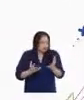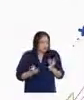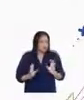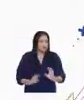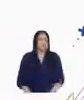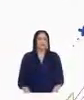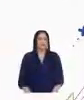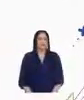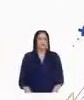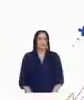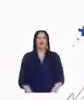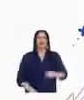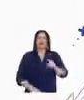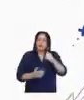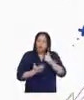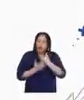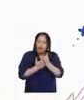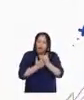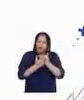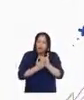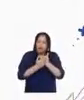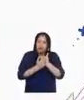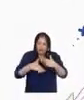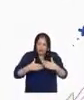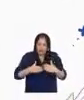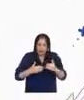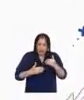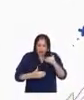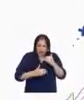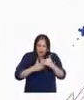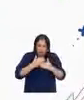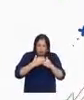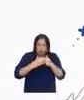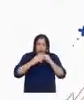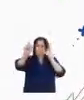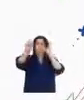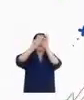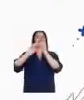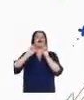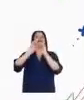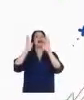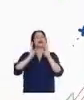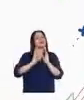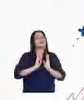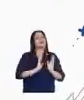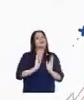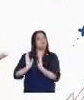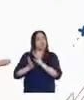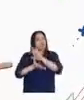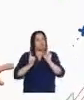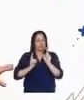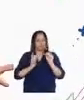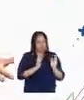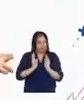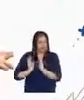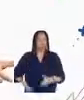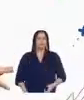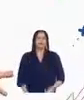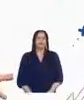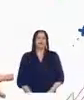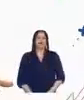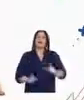quieras. Eso ayudará a que puedas llegar a la meta de forma más clara y ordenada.